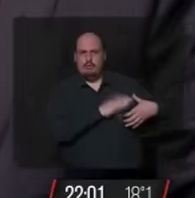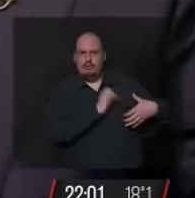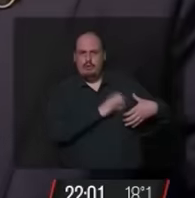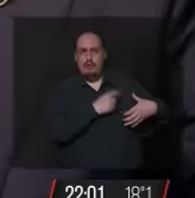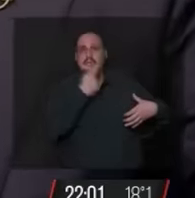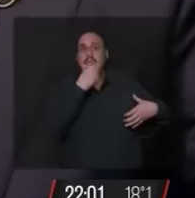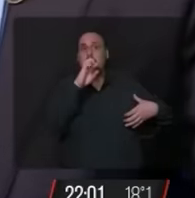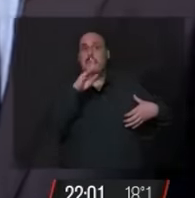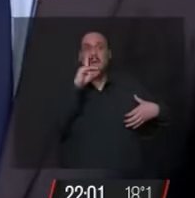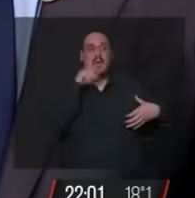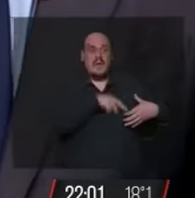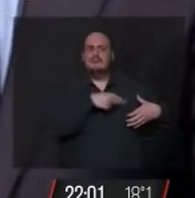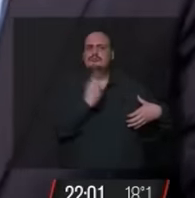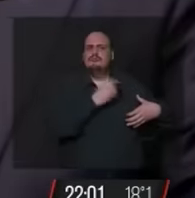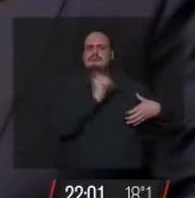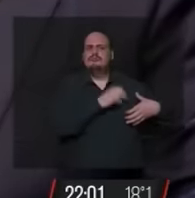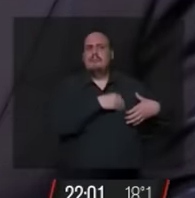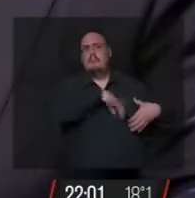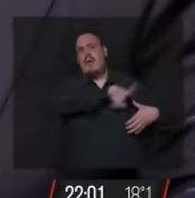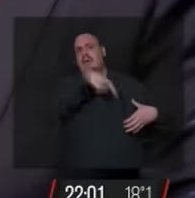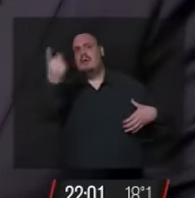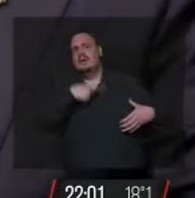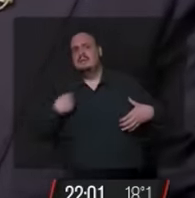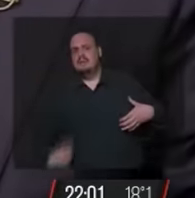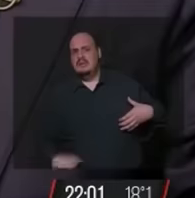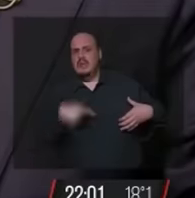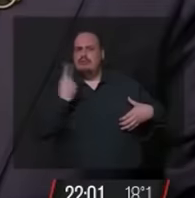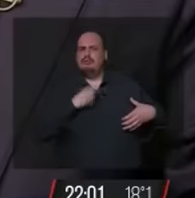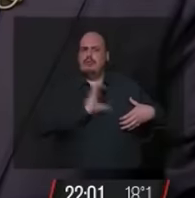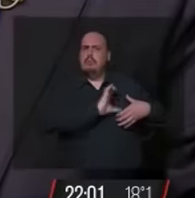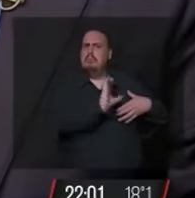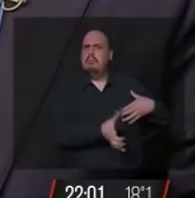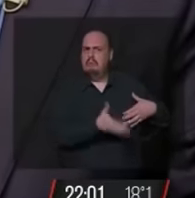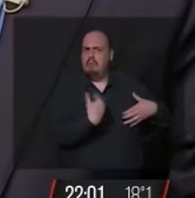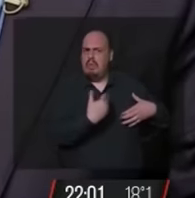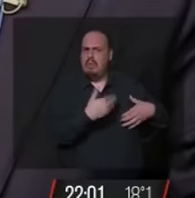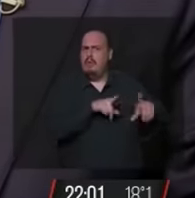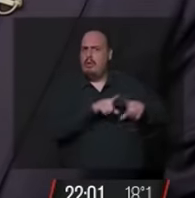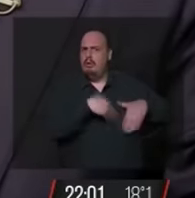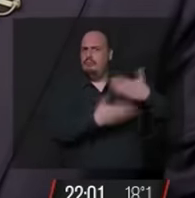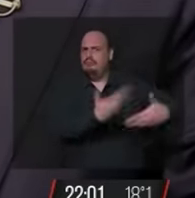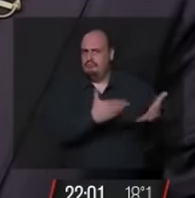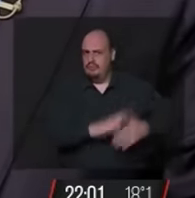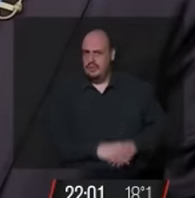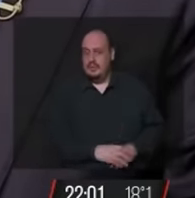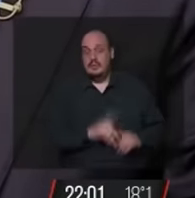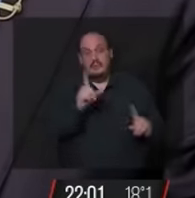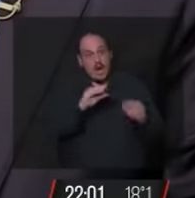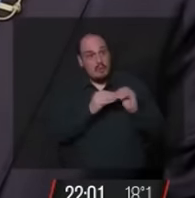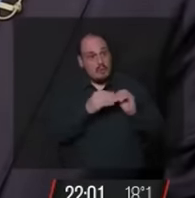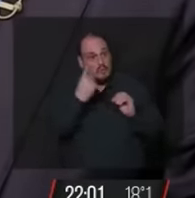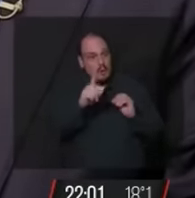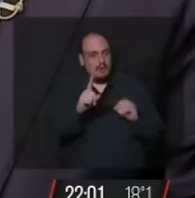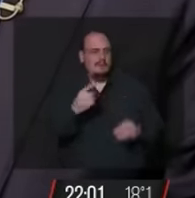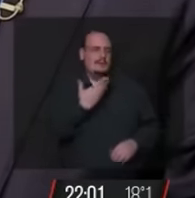el PBI, ahorramos más que los chinos. Mire si tenemos para crecer y para financiar inversiones. ¿Pero sabe cuál es el problema? El problema es el Estado.